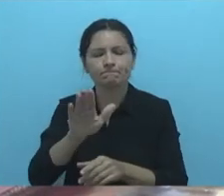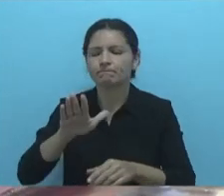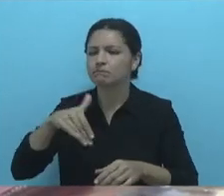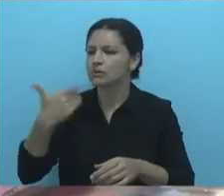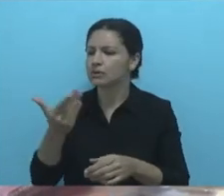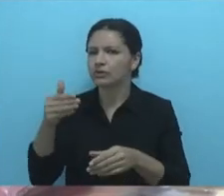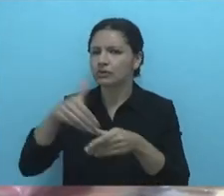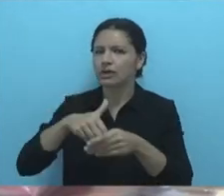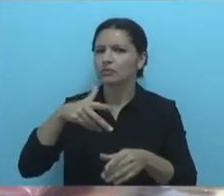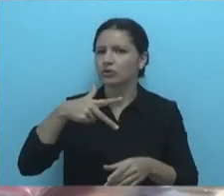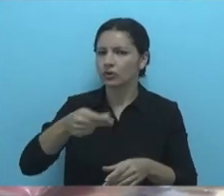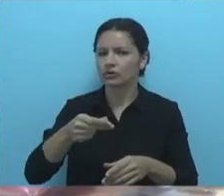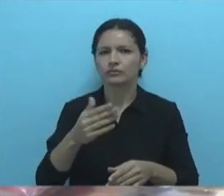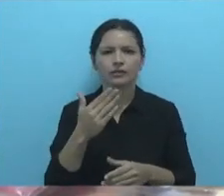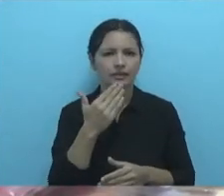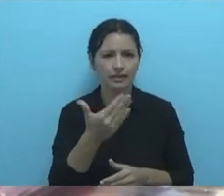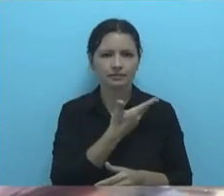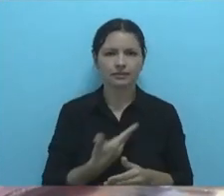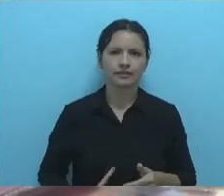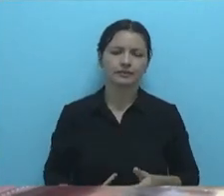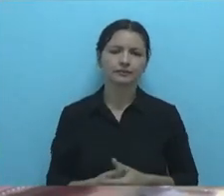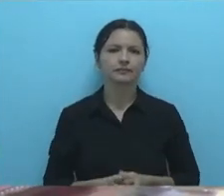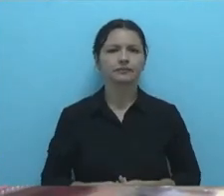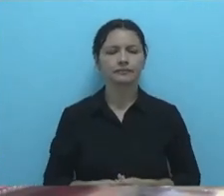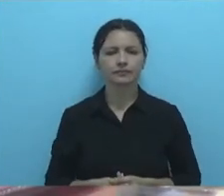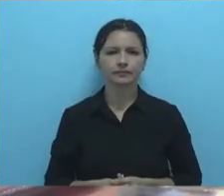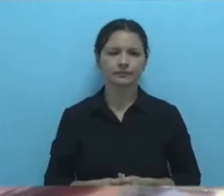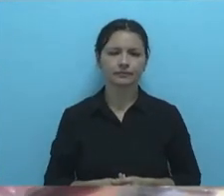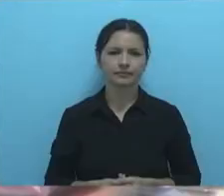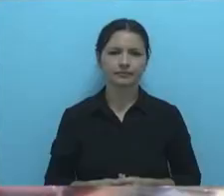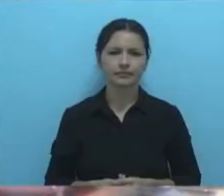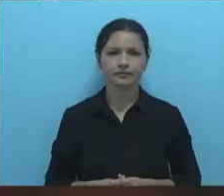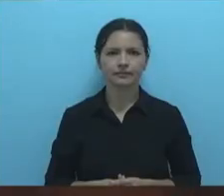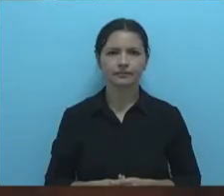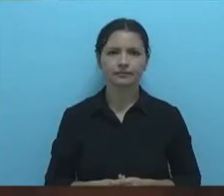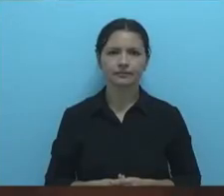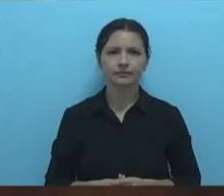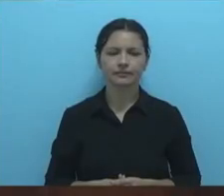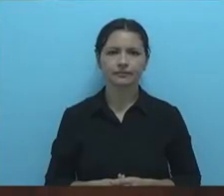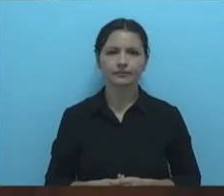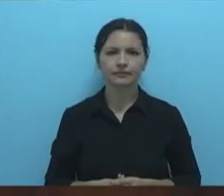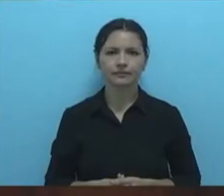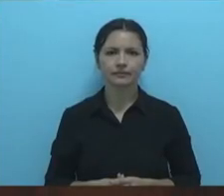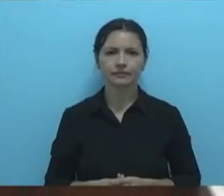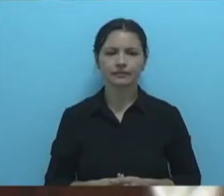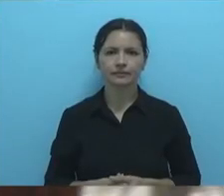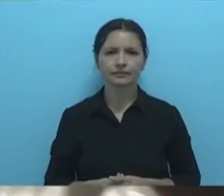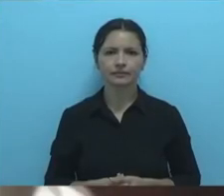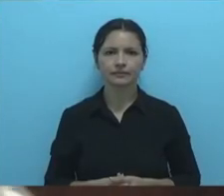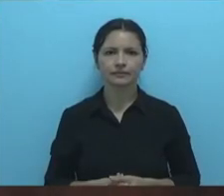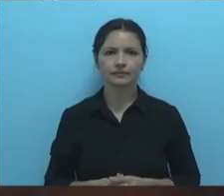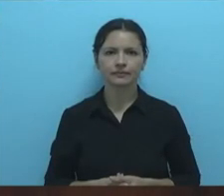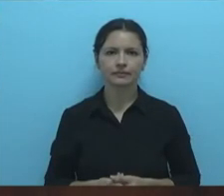esta decisión a la ley nacional gracias señor presidente Gracias diputada tienen la palabra la diputada Giselle